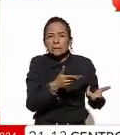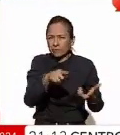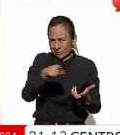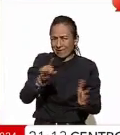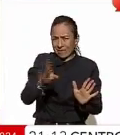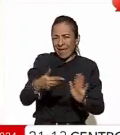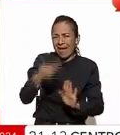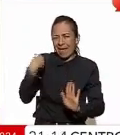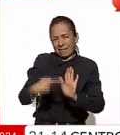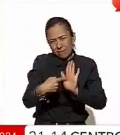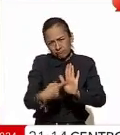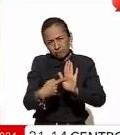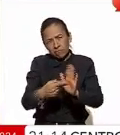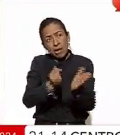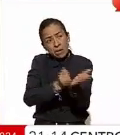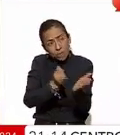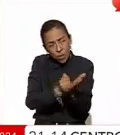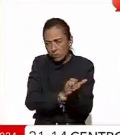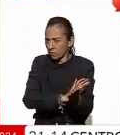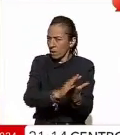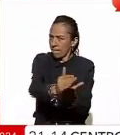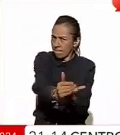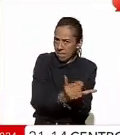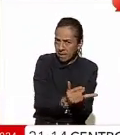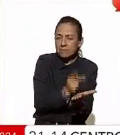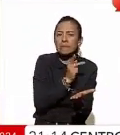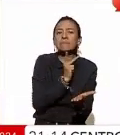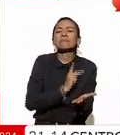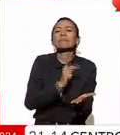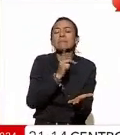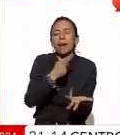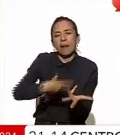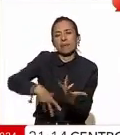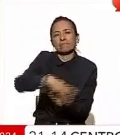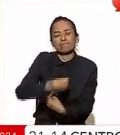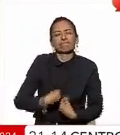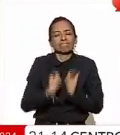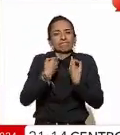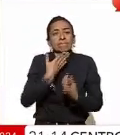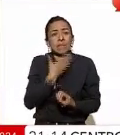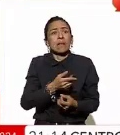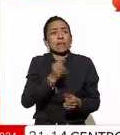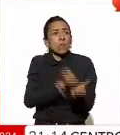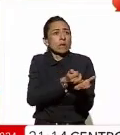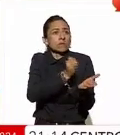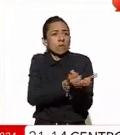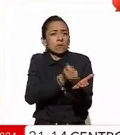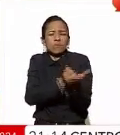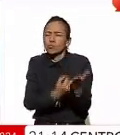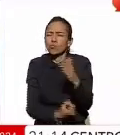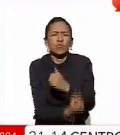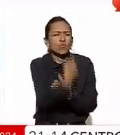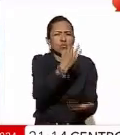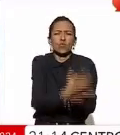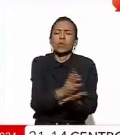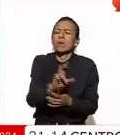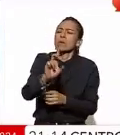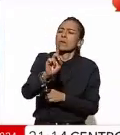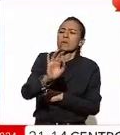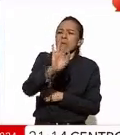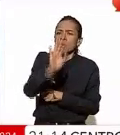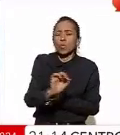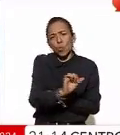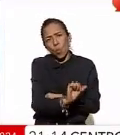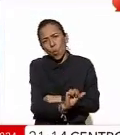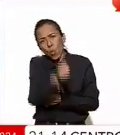ustedes, en esta consolidación de un impuesto petrolero para el bienestar. En lugar de tener varios impuestos, tendrá uno del 30% y uno para otro